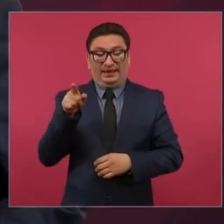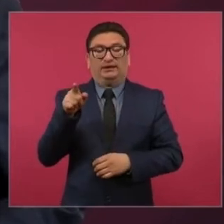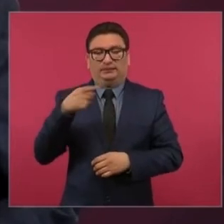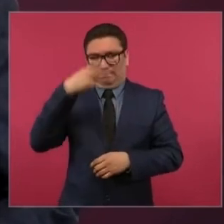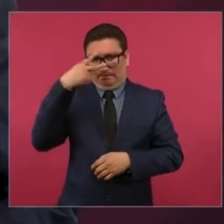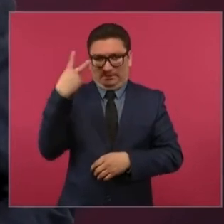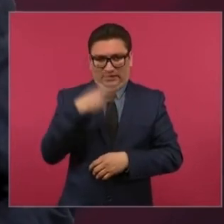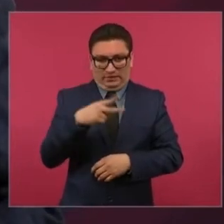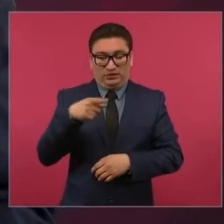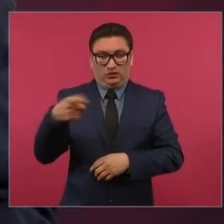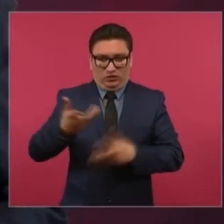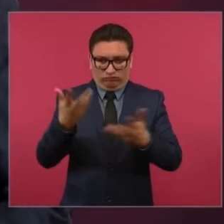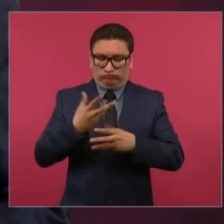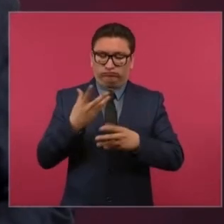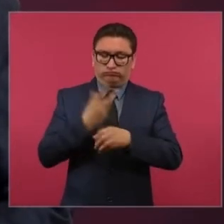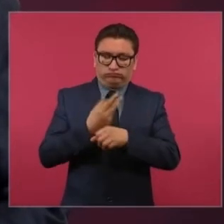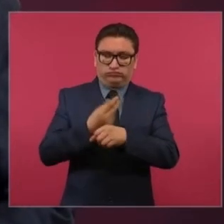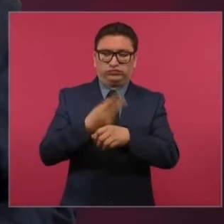tendrá la seguridad